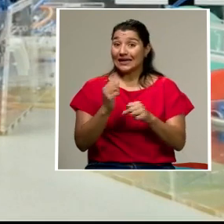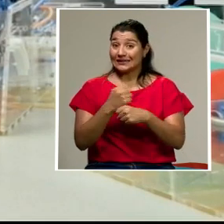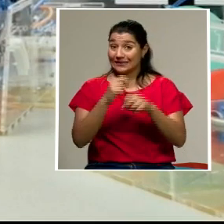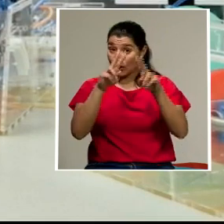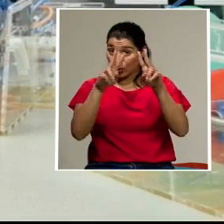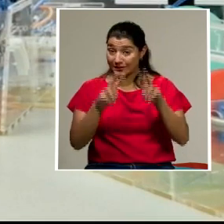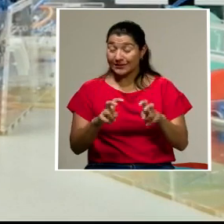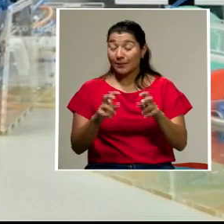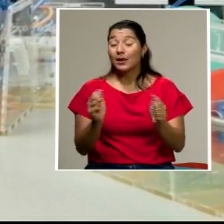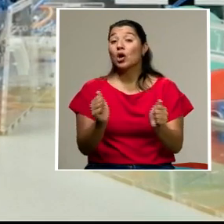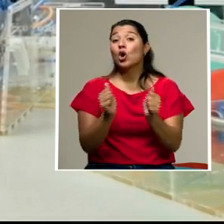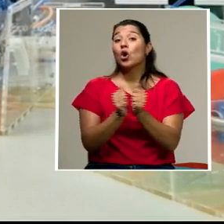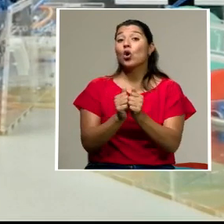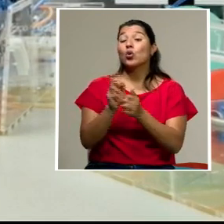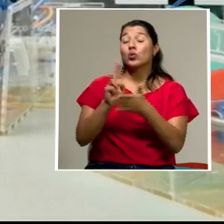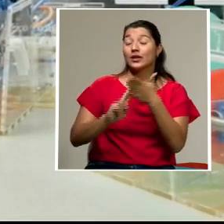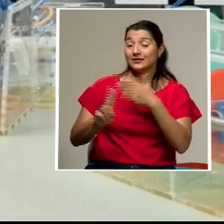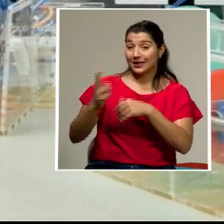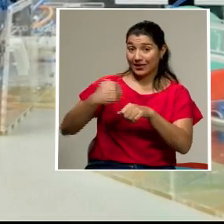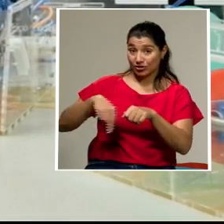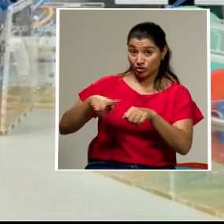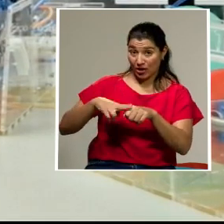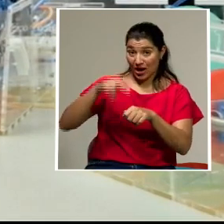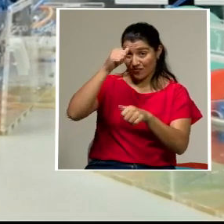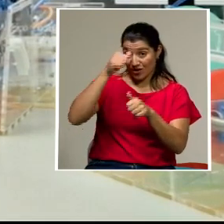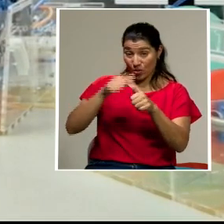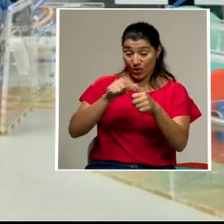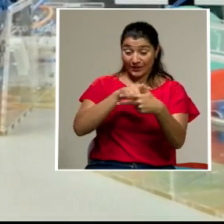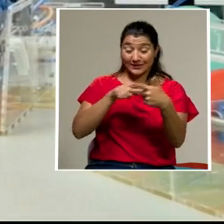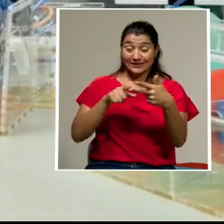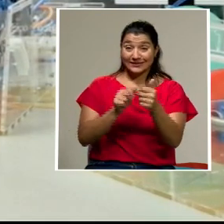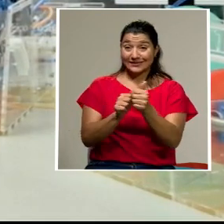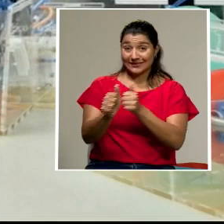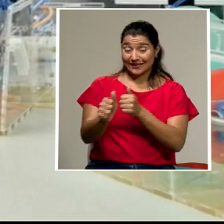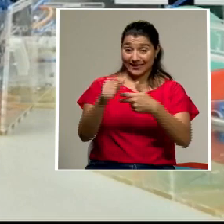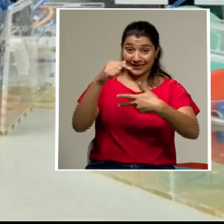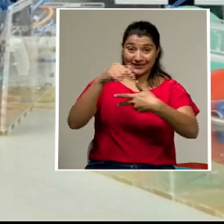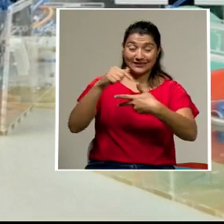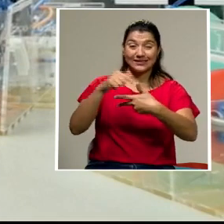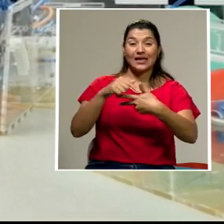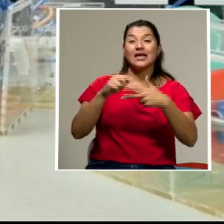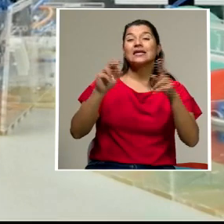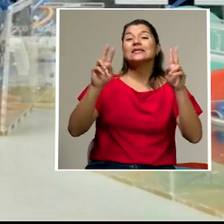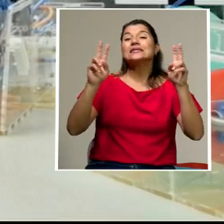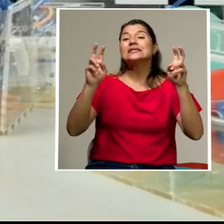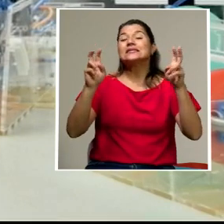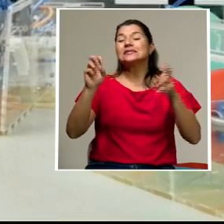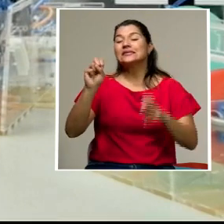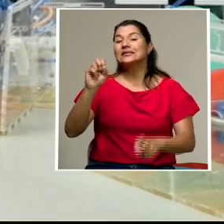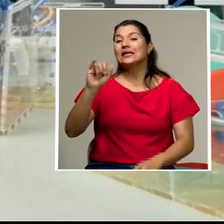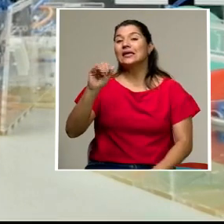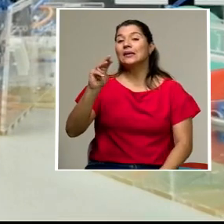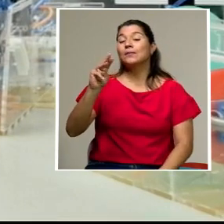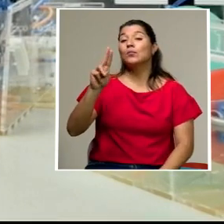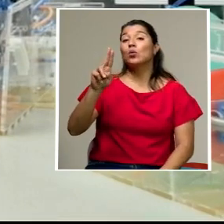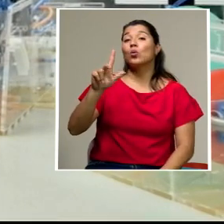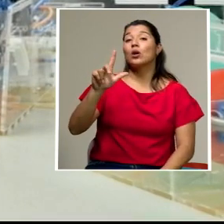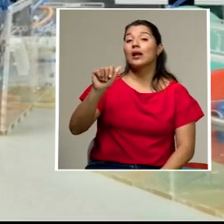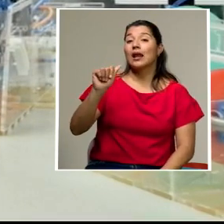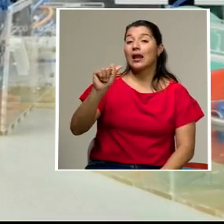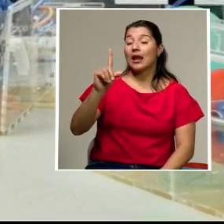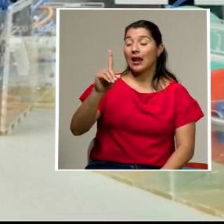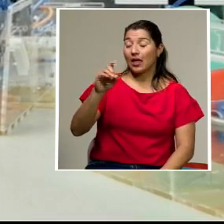pruebas diferentes. La primera es en simuladores, la segunda las pruebas preclínicas o en animales y la última las